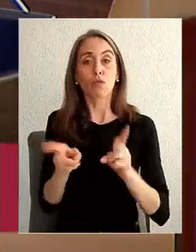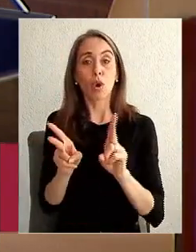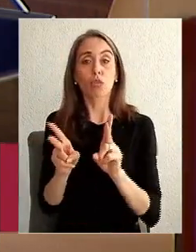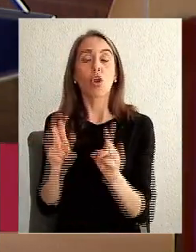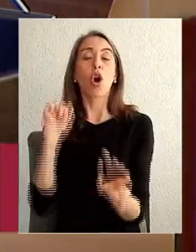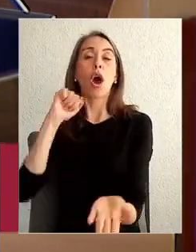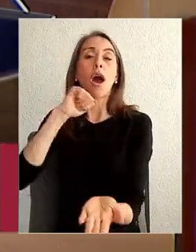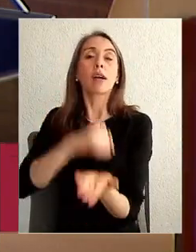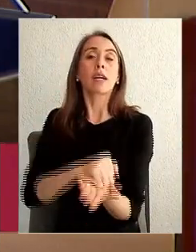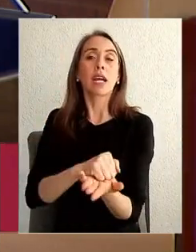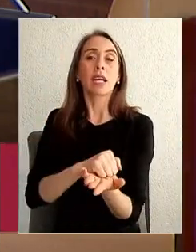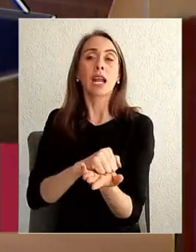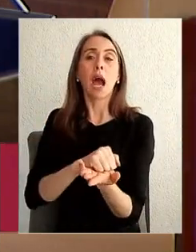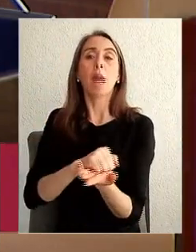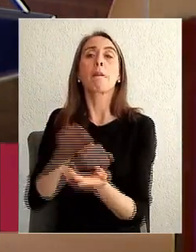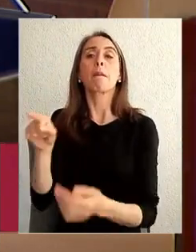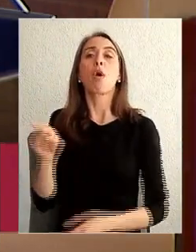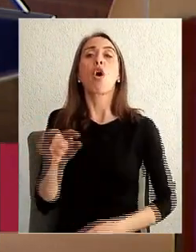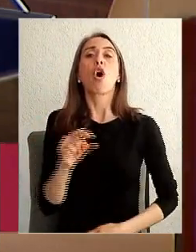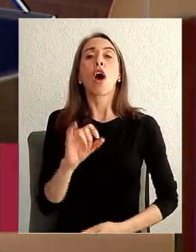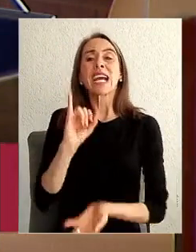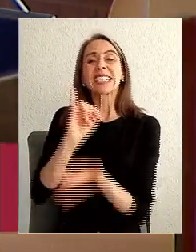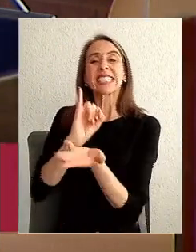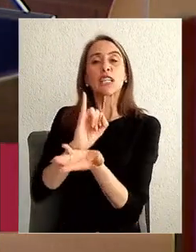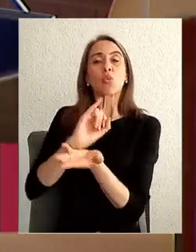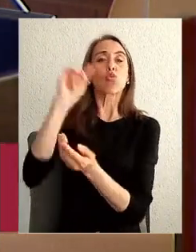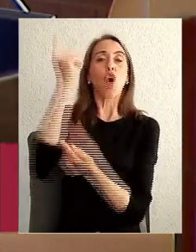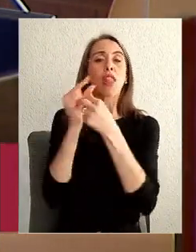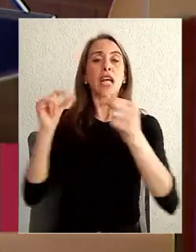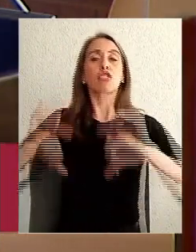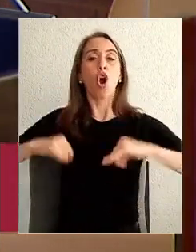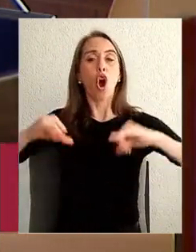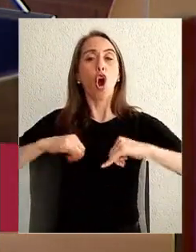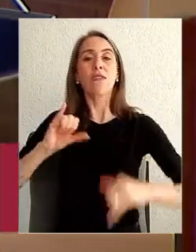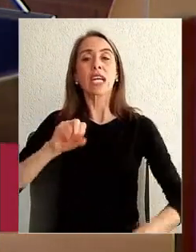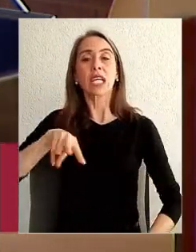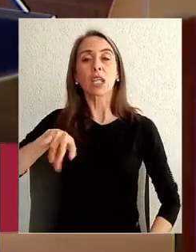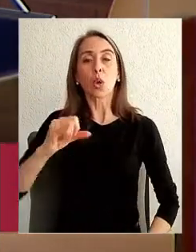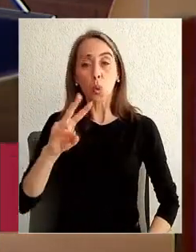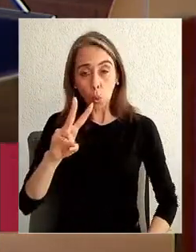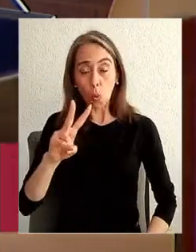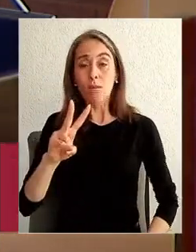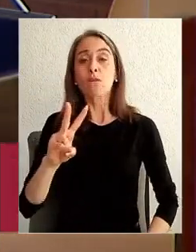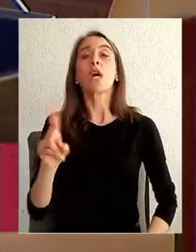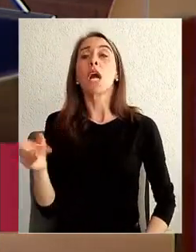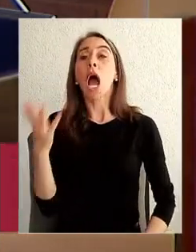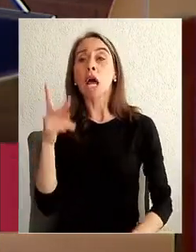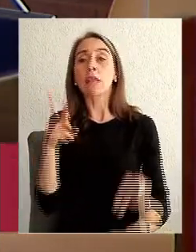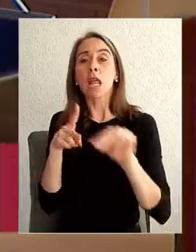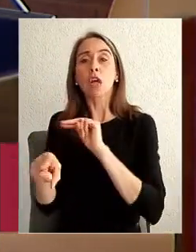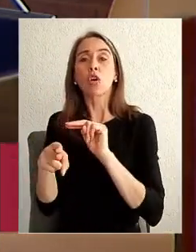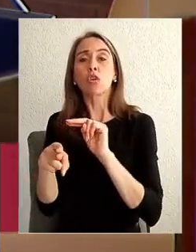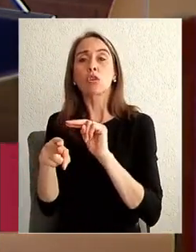INJUB para reponer los recursos del programa.